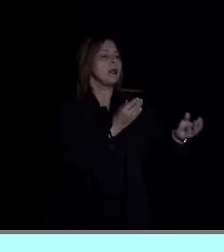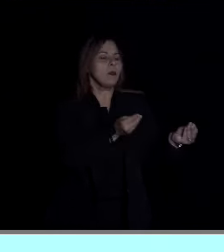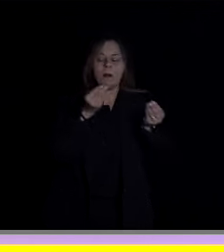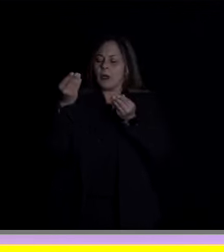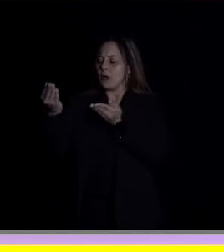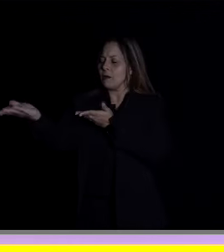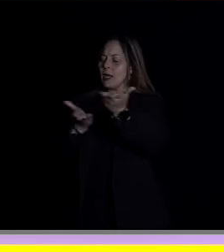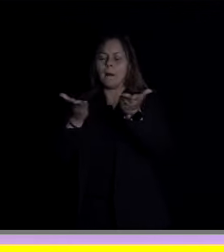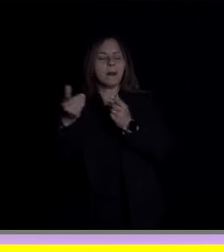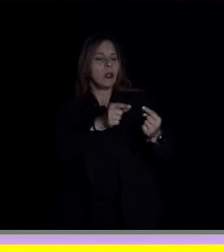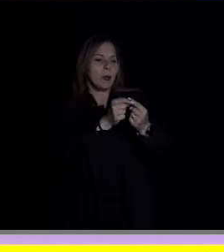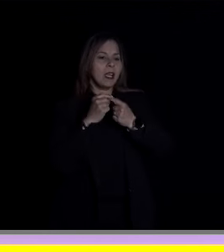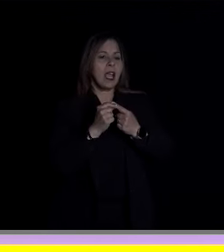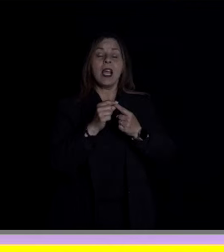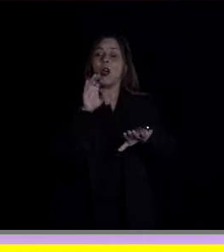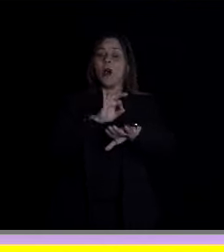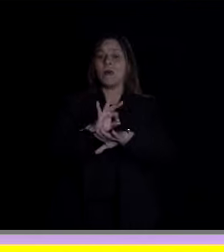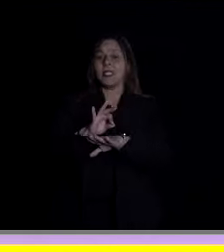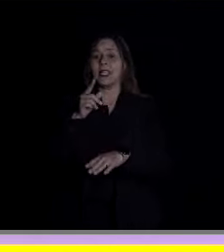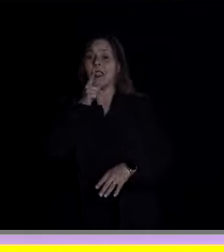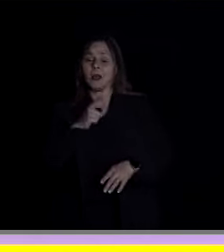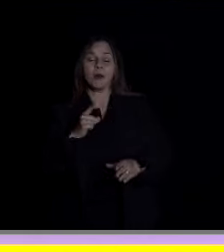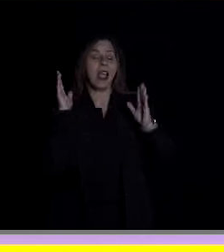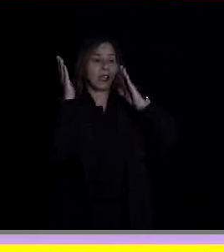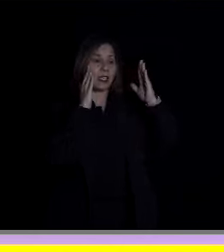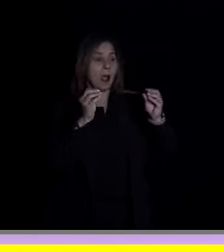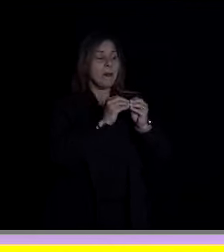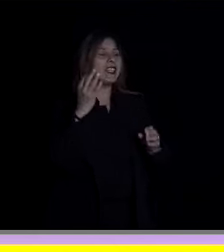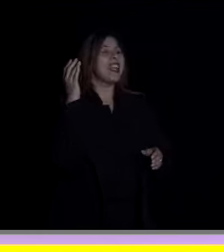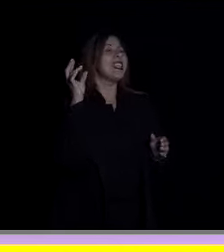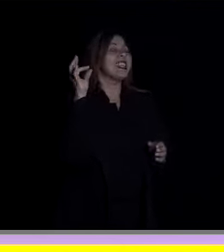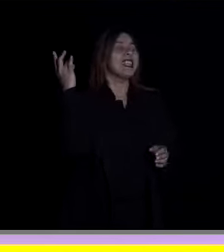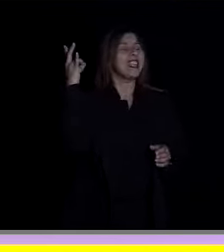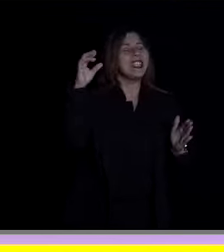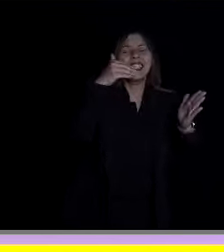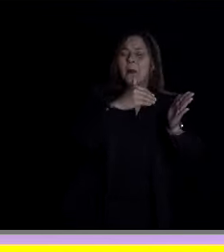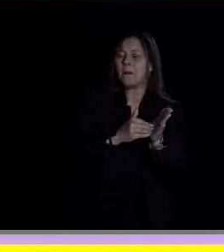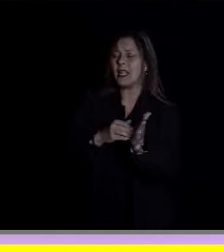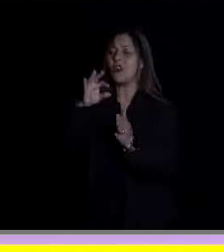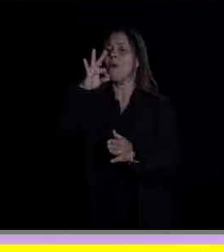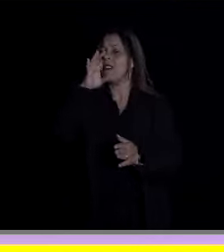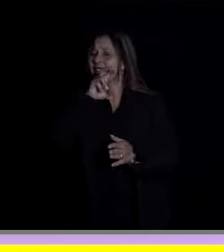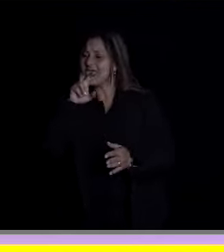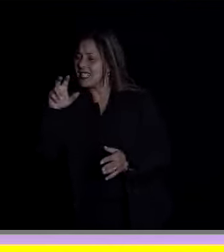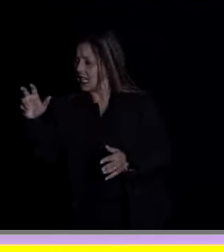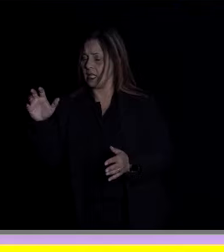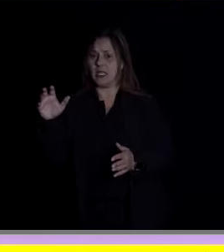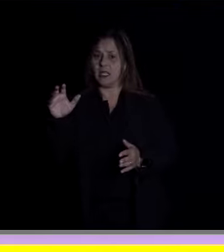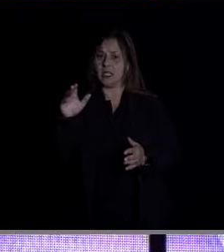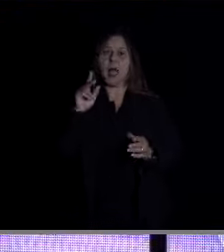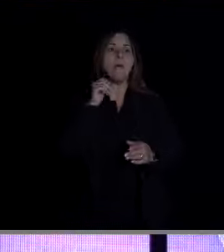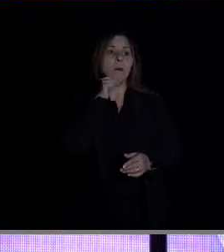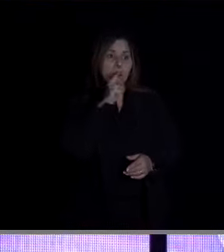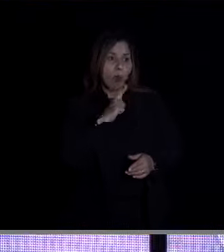servicios especializados desde la Oficina de la Mujer, atendiendo a más de 17.923 participantes de la región.